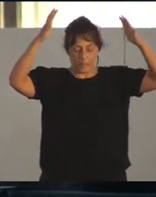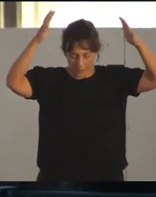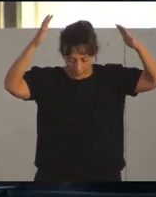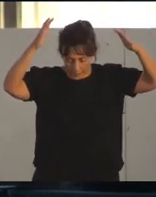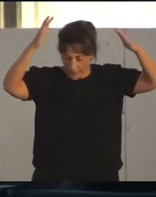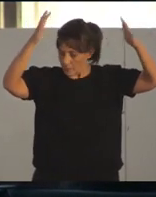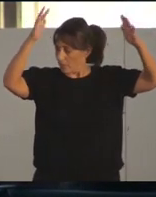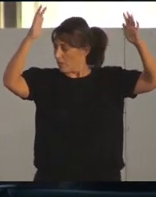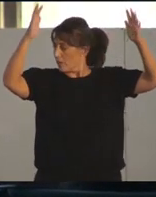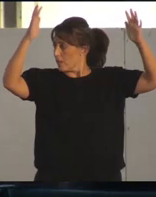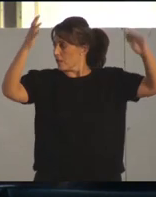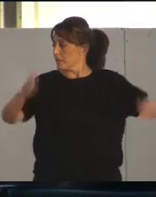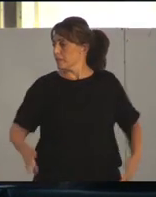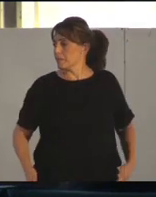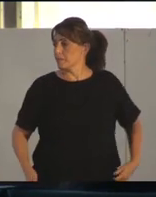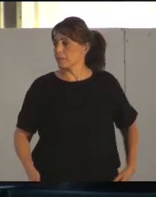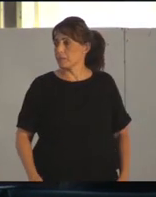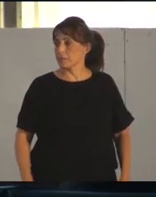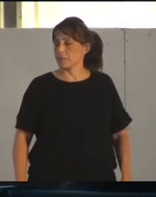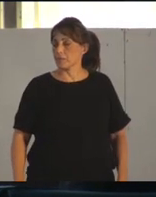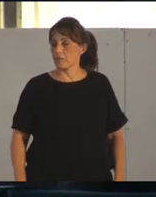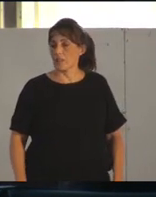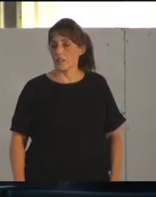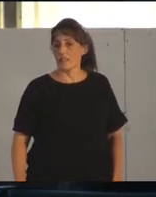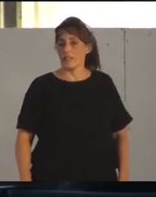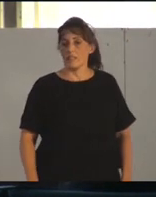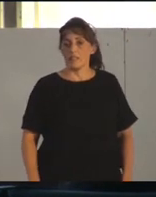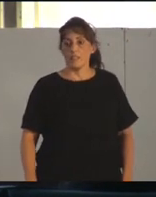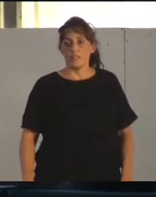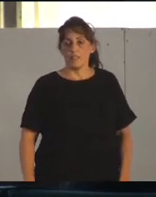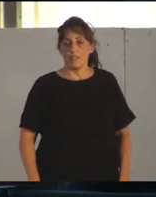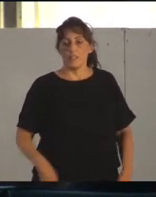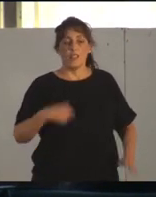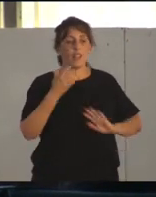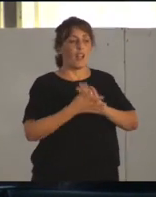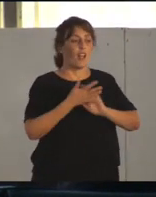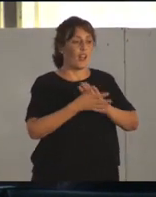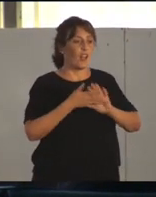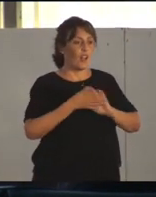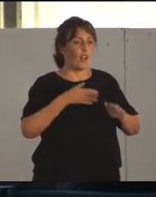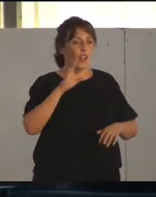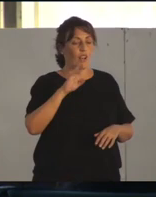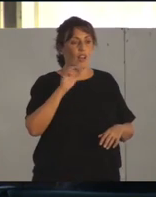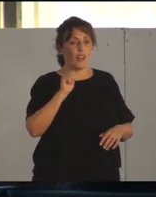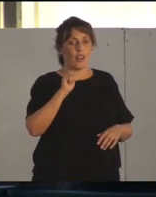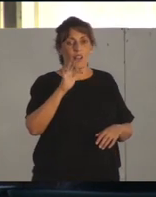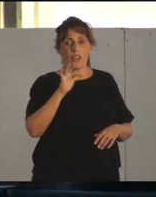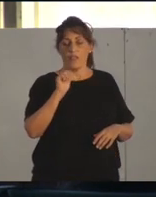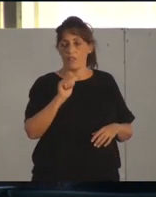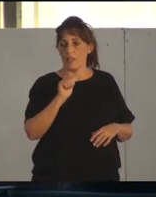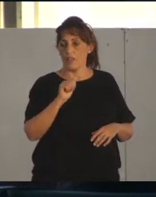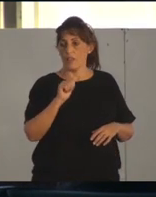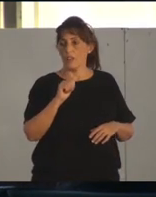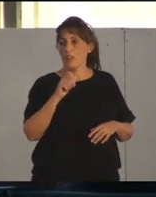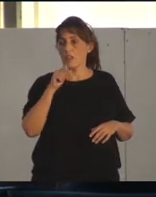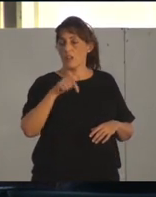Muchas gracias, Raquel. Y bueno, vamos a dar paso ya a Rafa. Lo vamos a presentar. Rafa está en